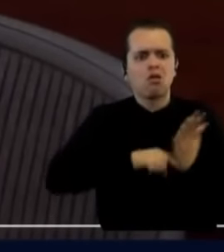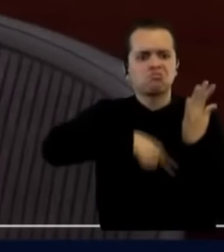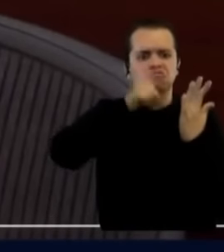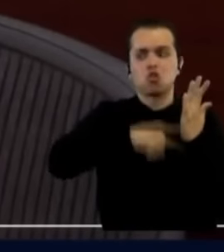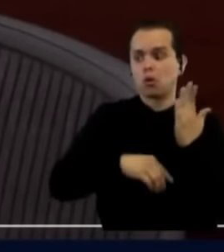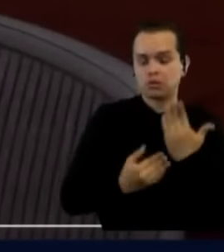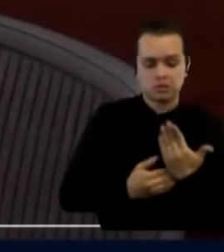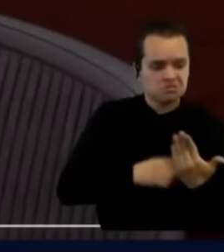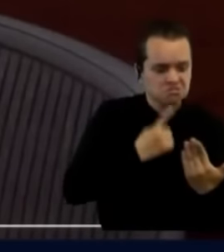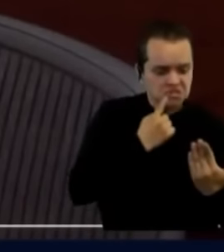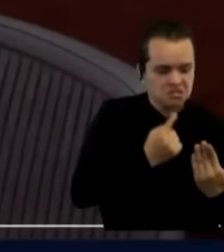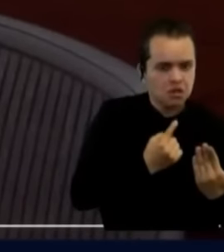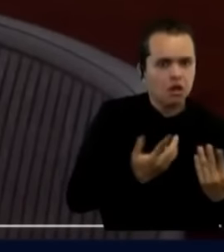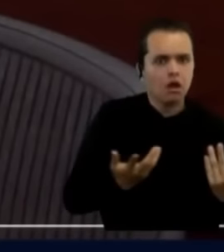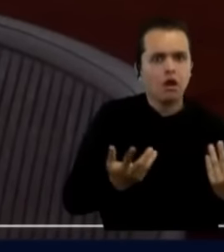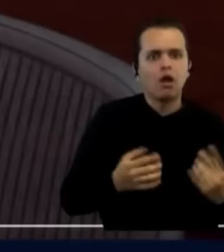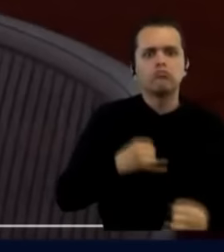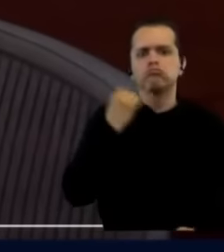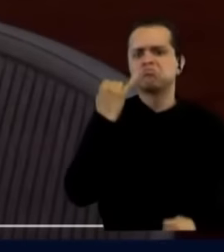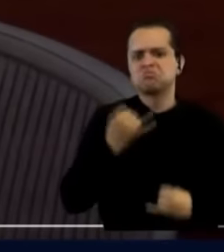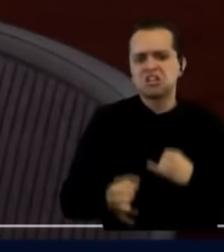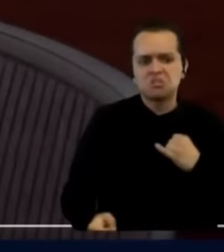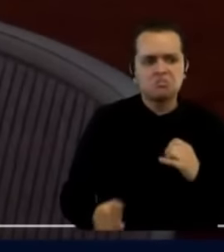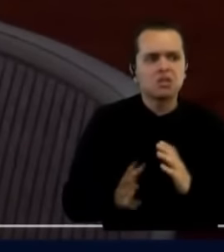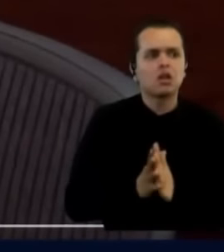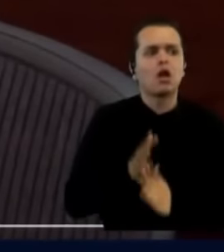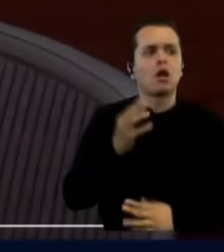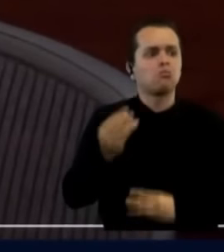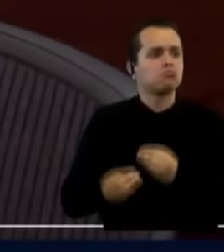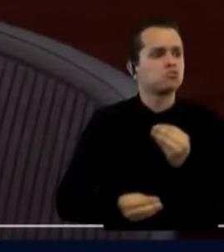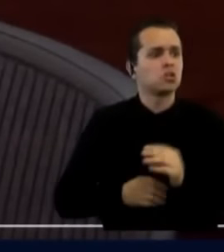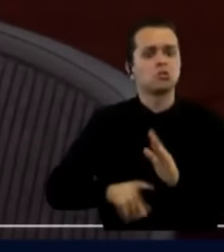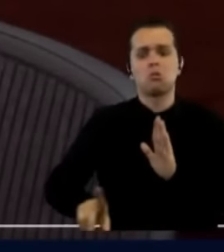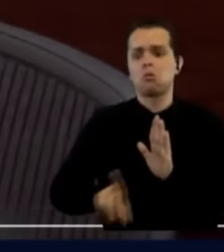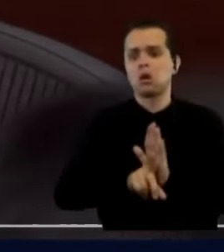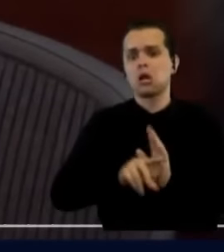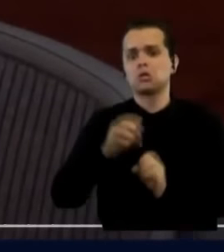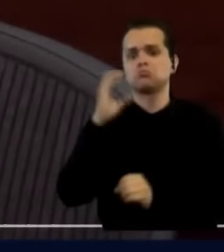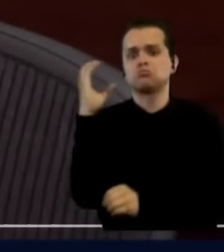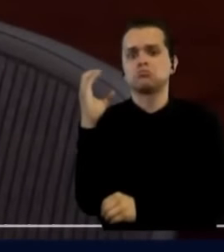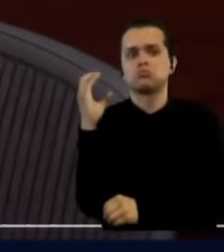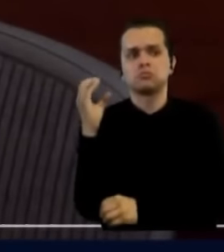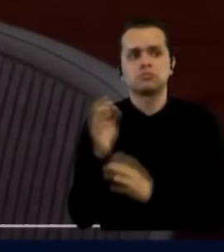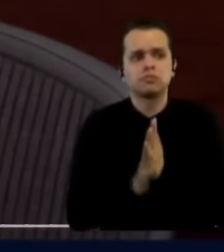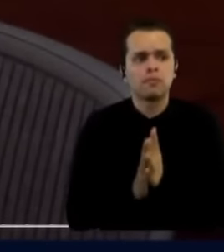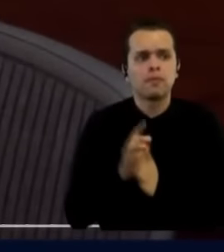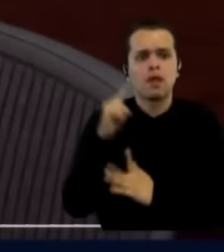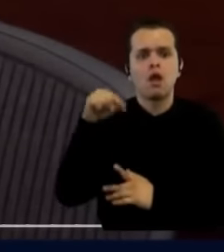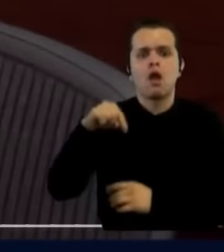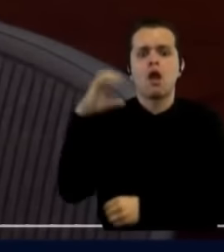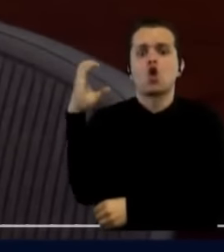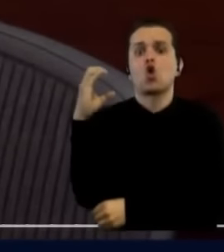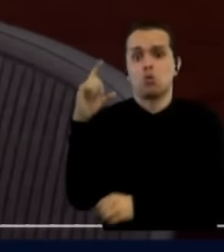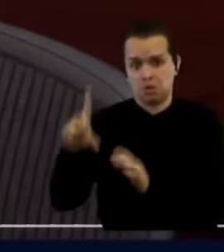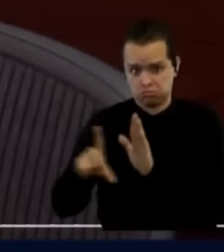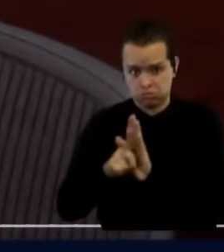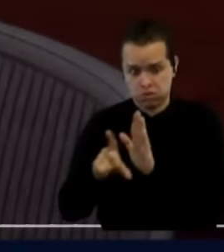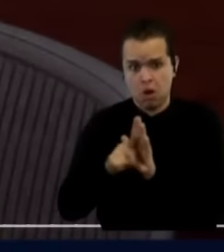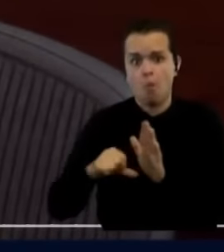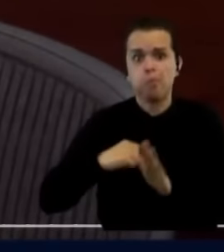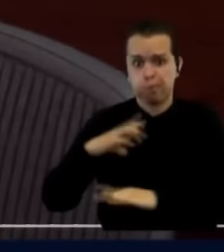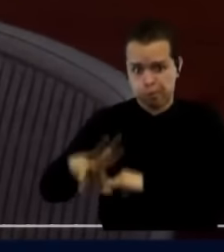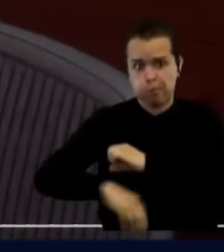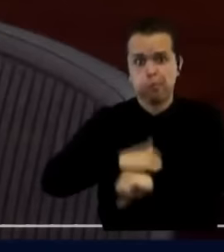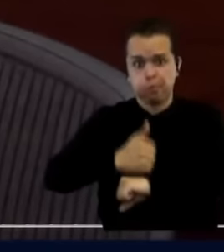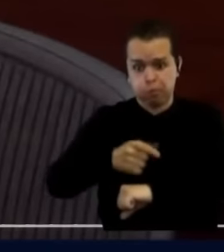contratistas que terminan haciendo las leyes en Colombia. En Colombia hay leyes que tienen dueño.